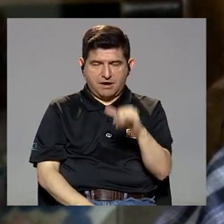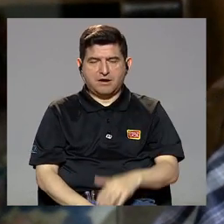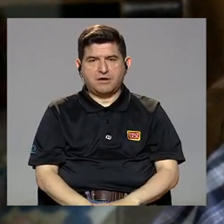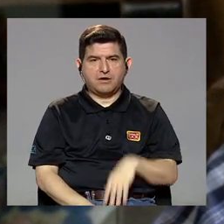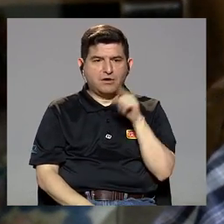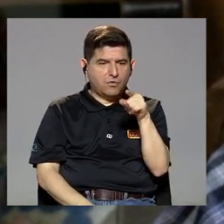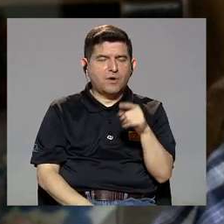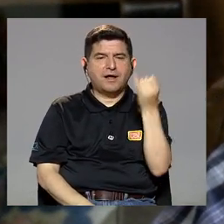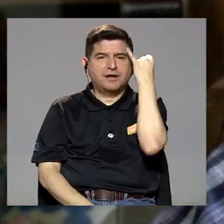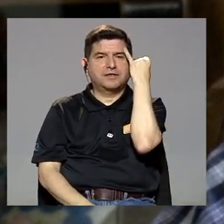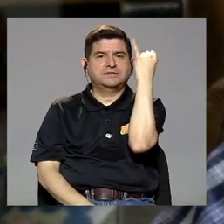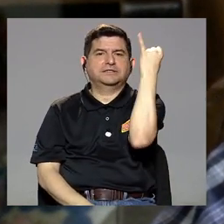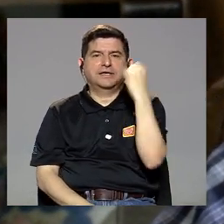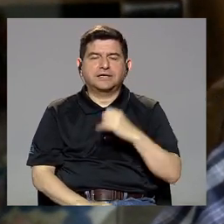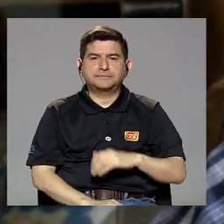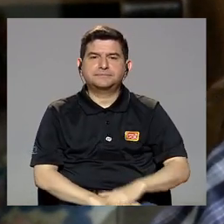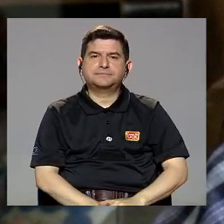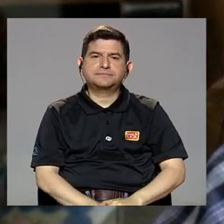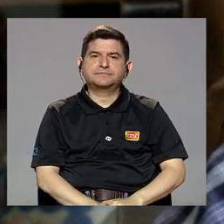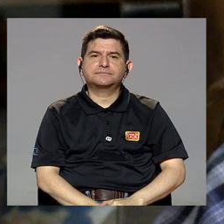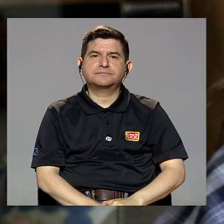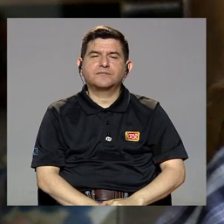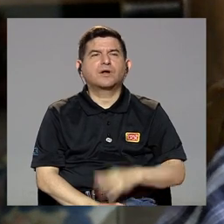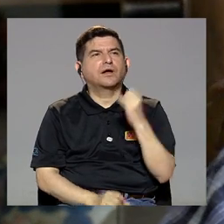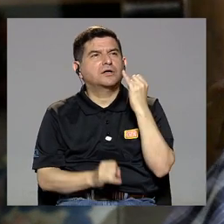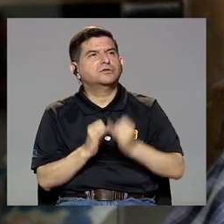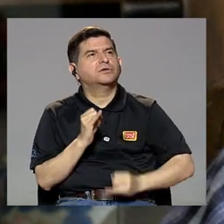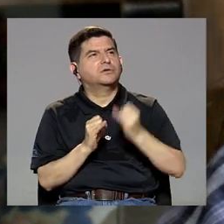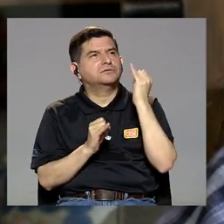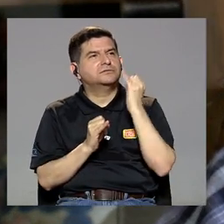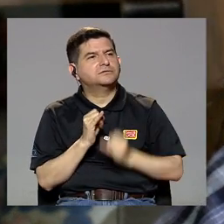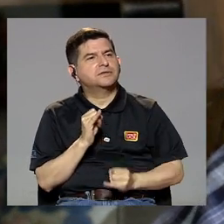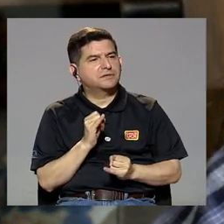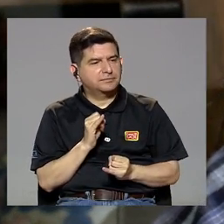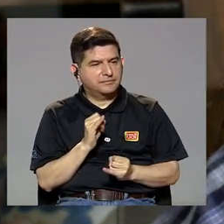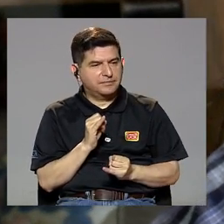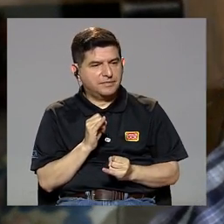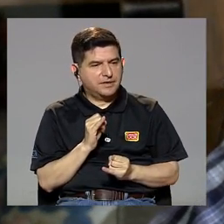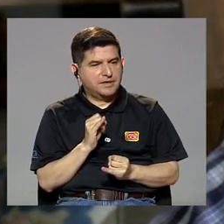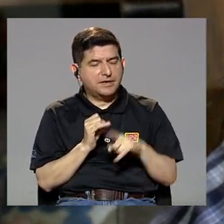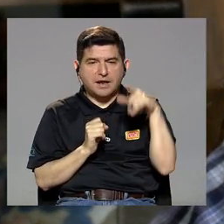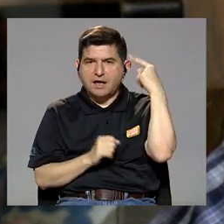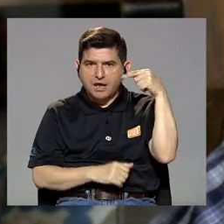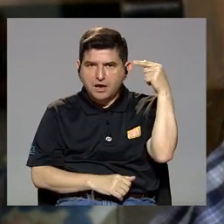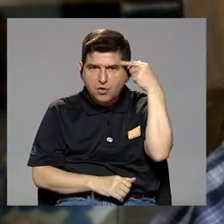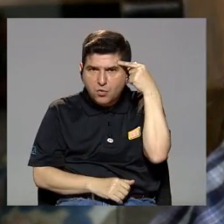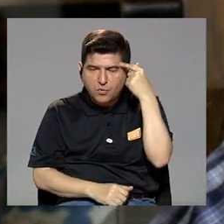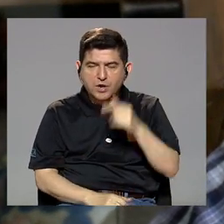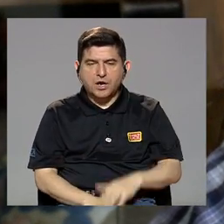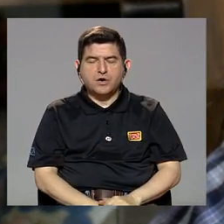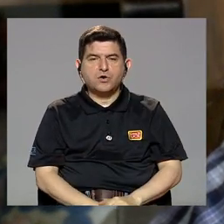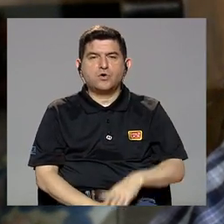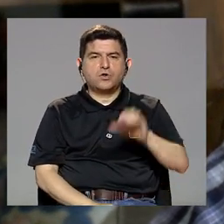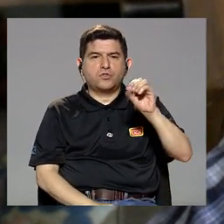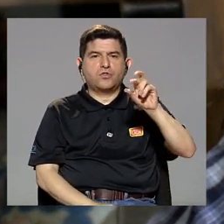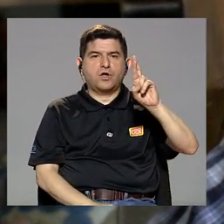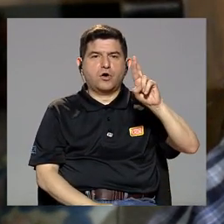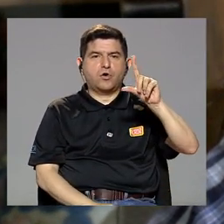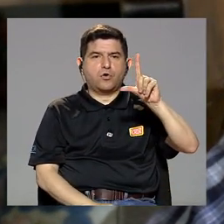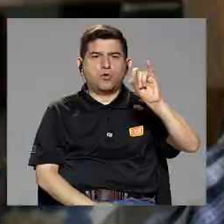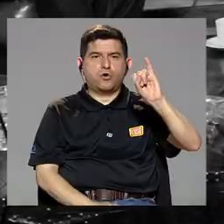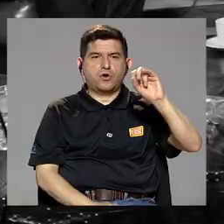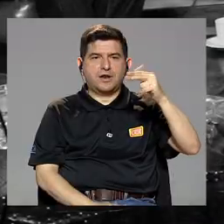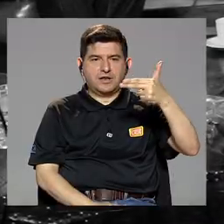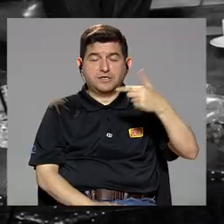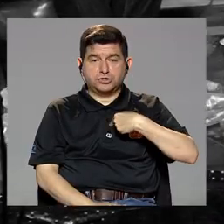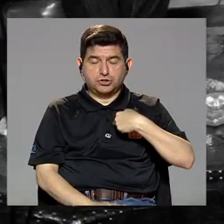mismo sentido cuando termina y ese gobierno que era el de orly sis que yo fui diputado de oposición